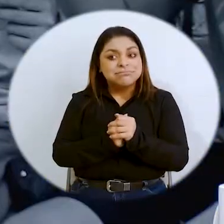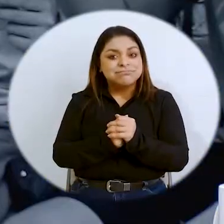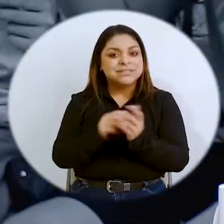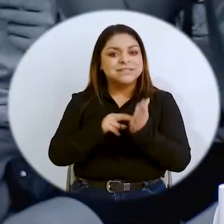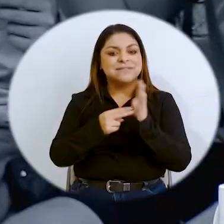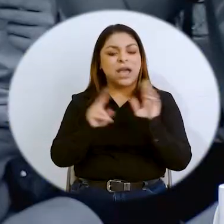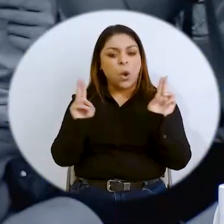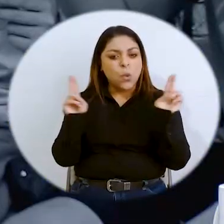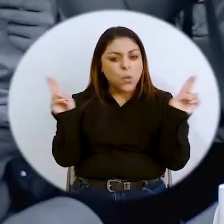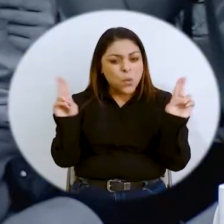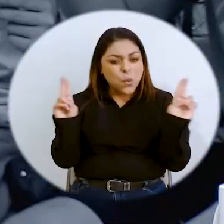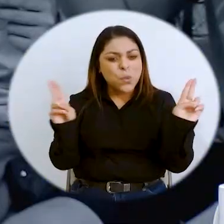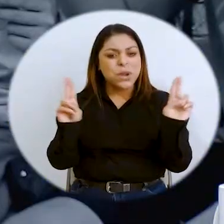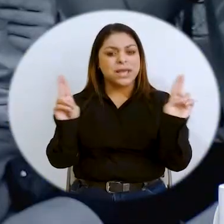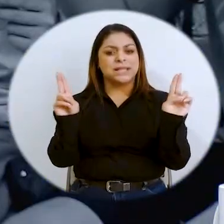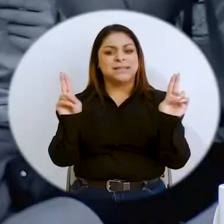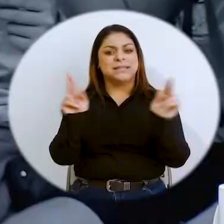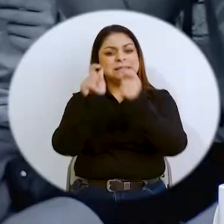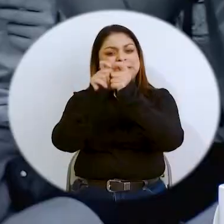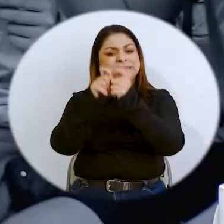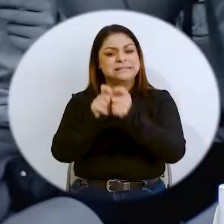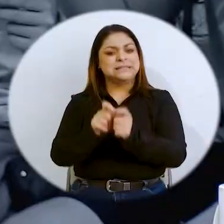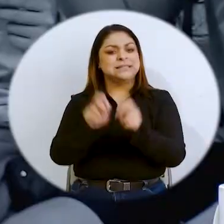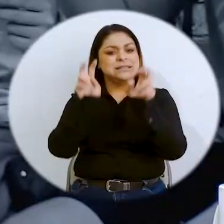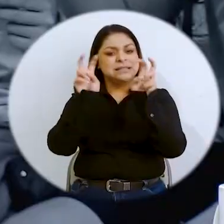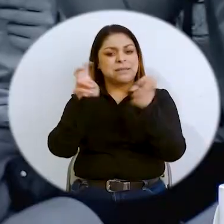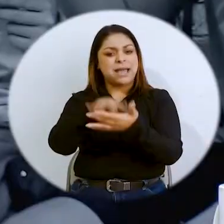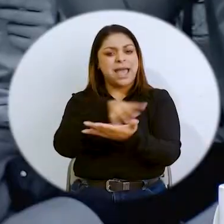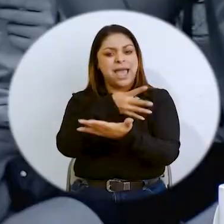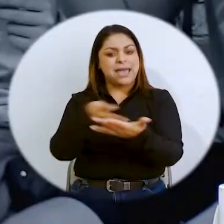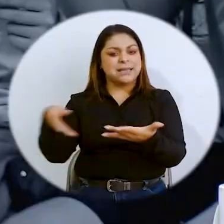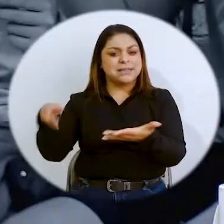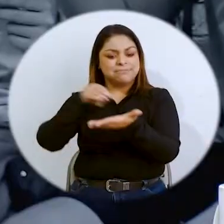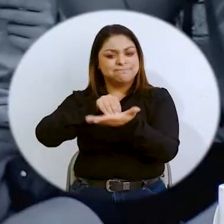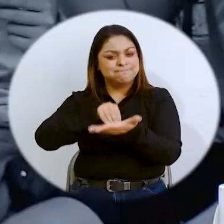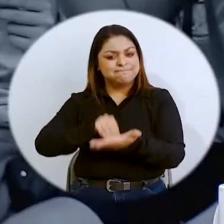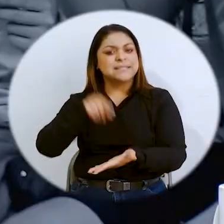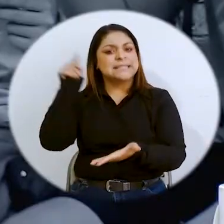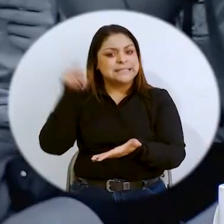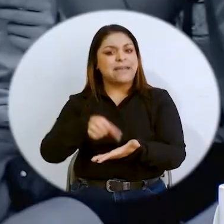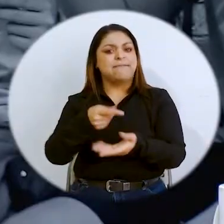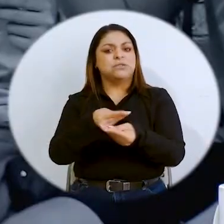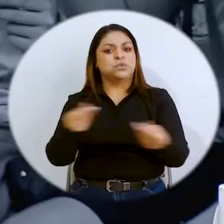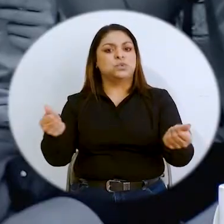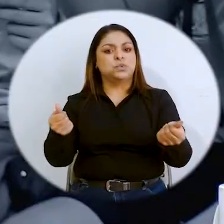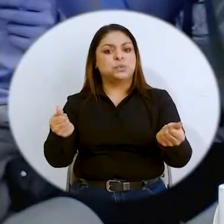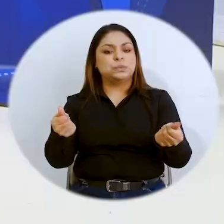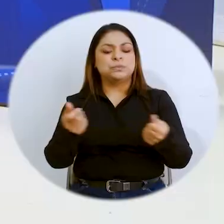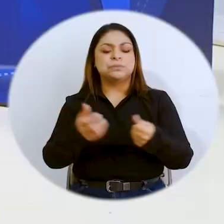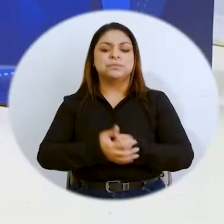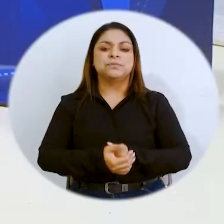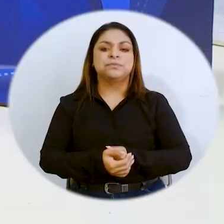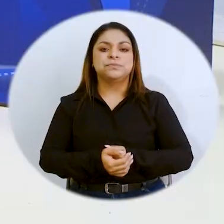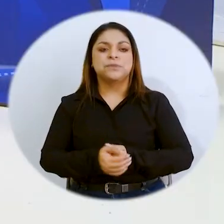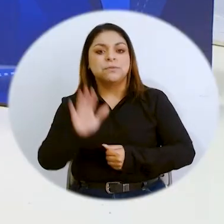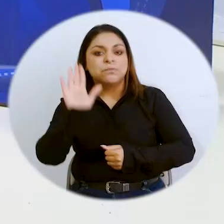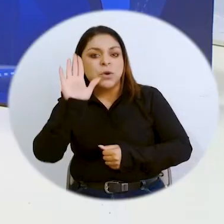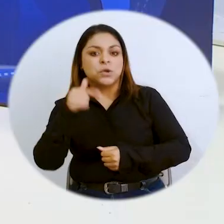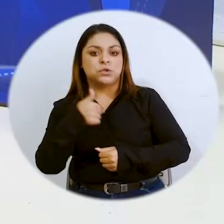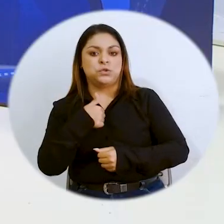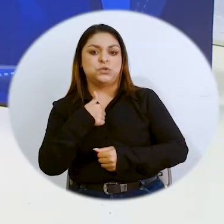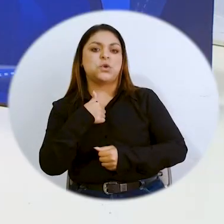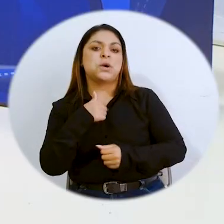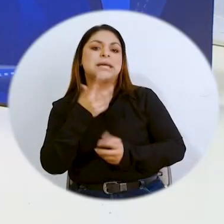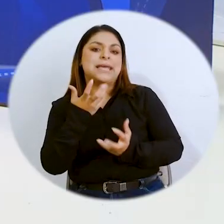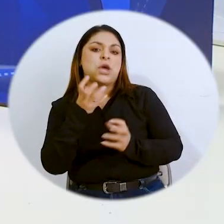simplemente urge que esos puntos, esos temas esos de agenda nacional se resuelvan. No, si me